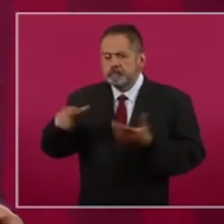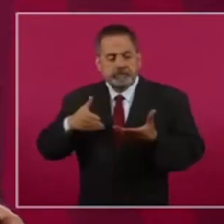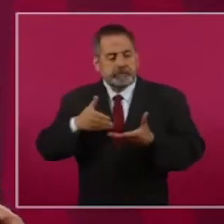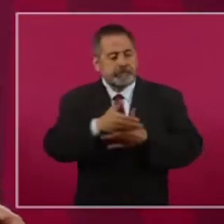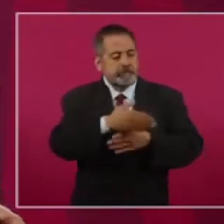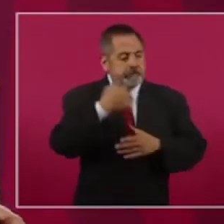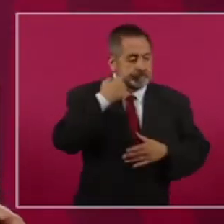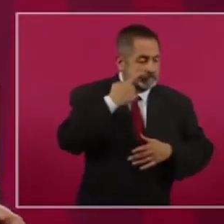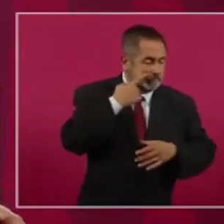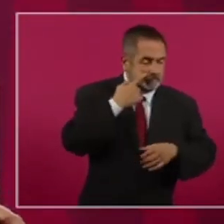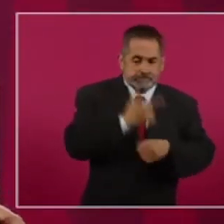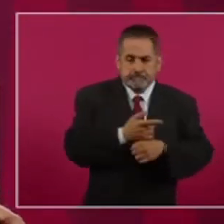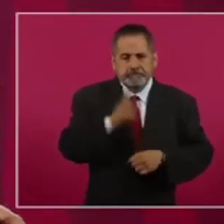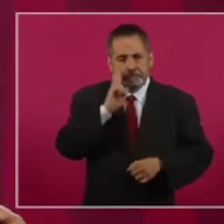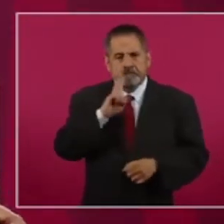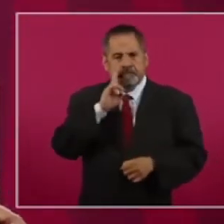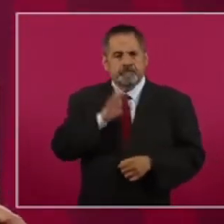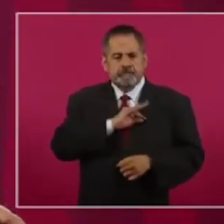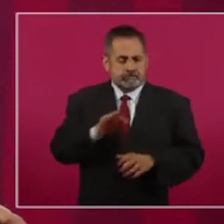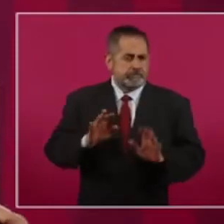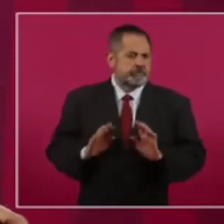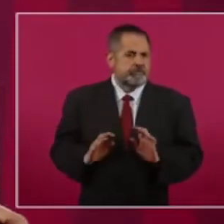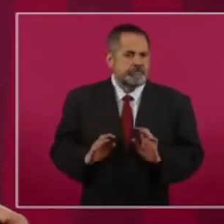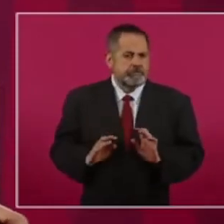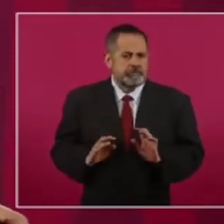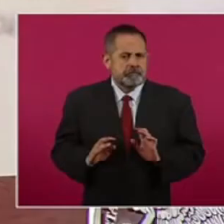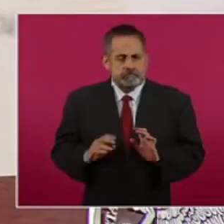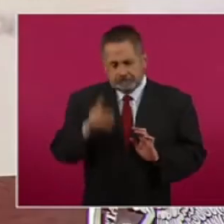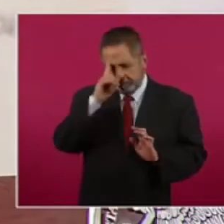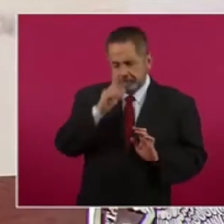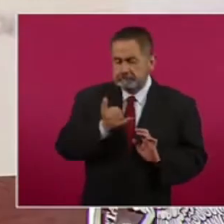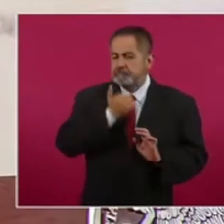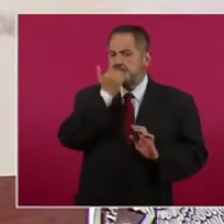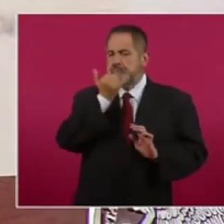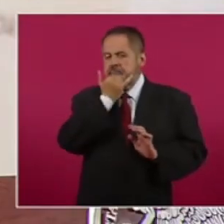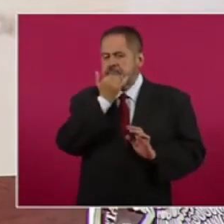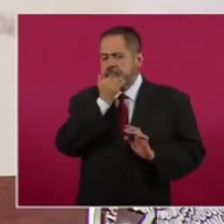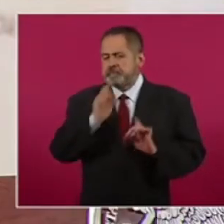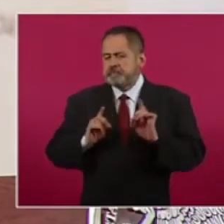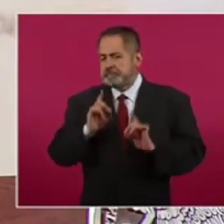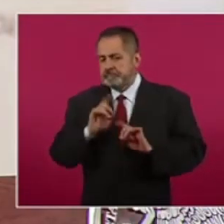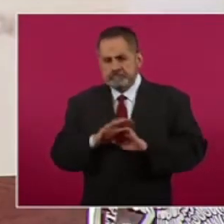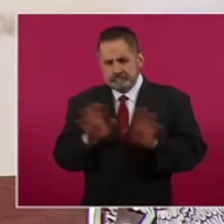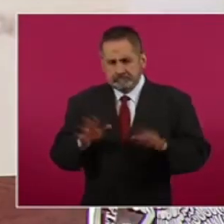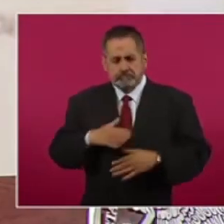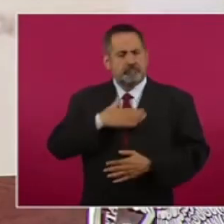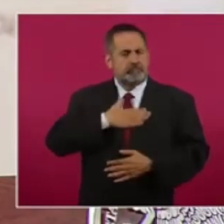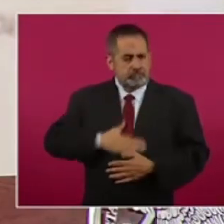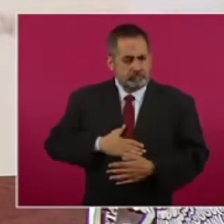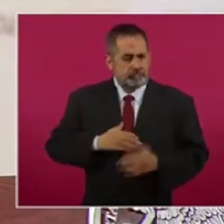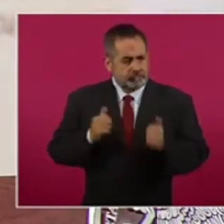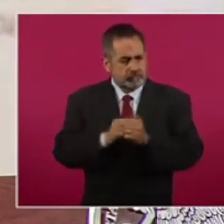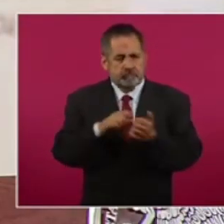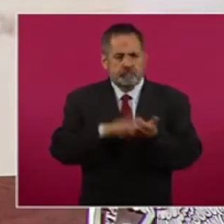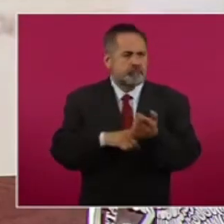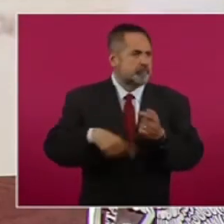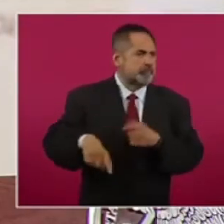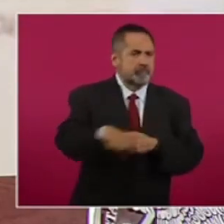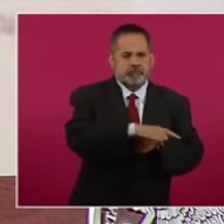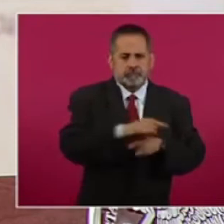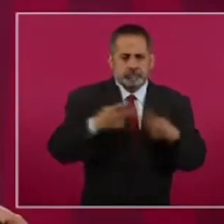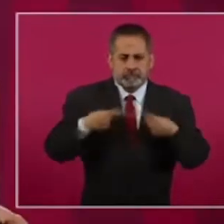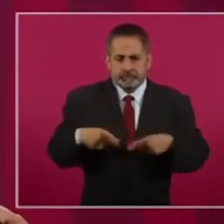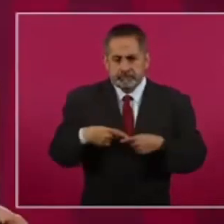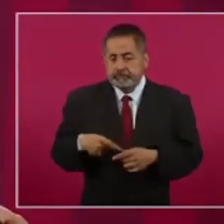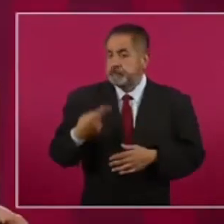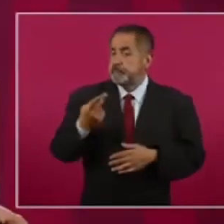Pública para no cometer ninguna injusticia con los trabajadores, pero al